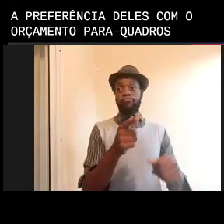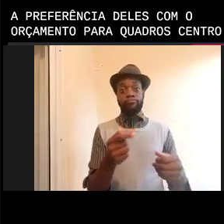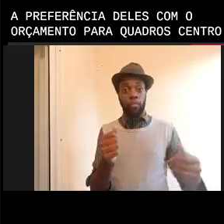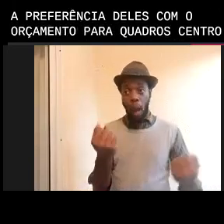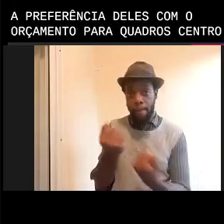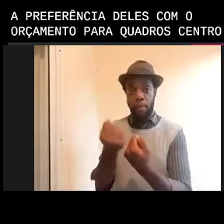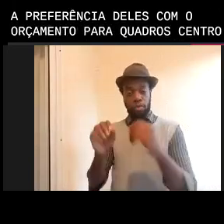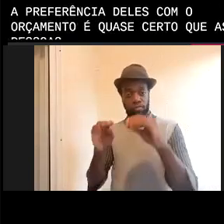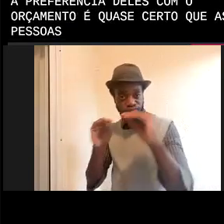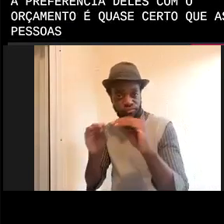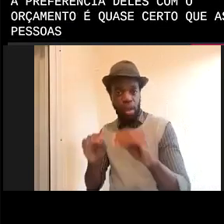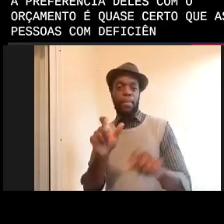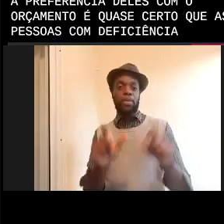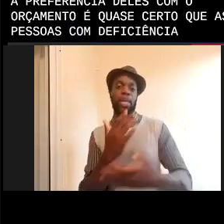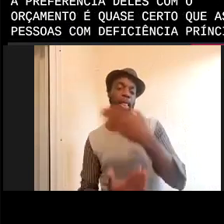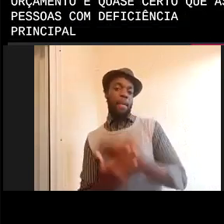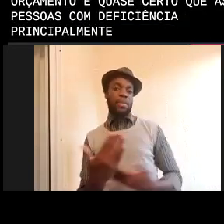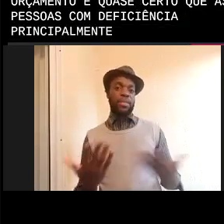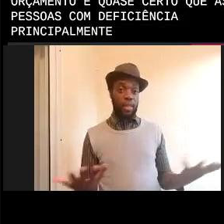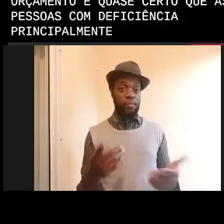discapacidad principalmente. Cambio.